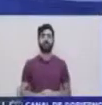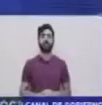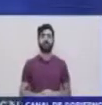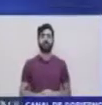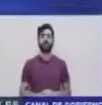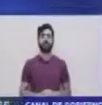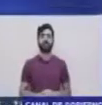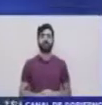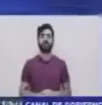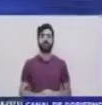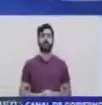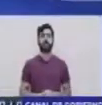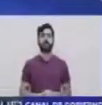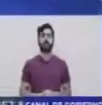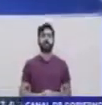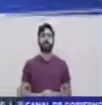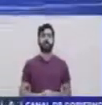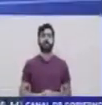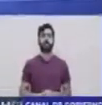extremidades inferiores.